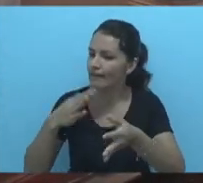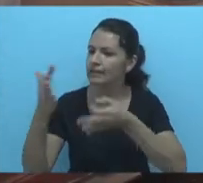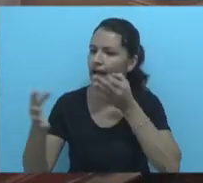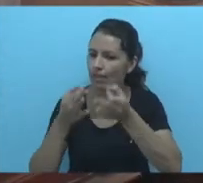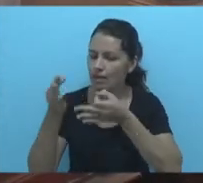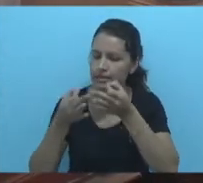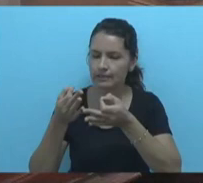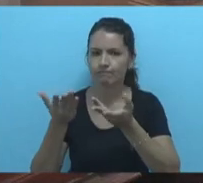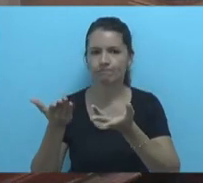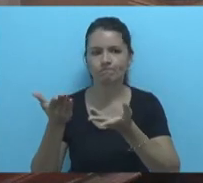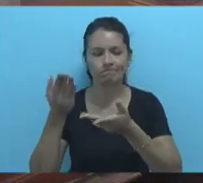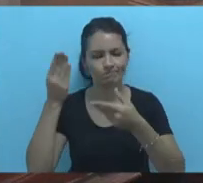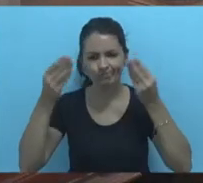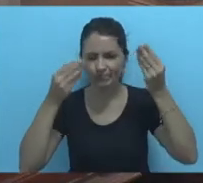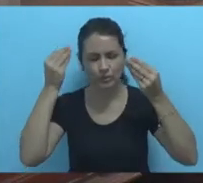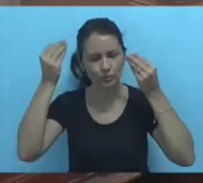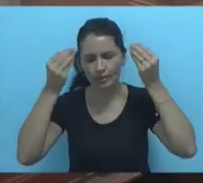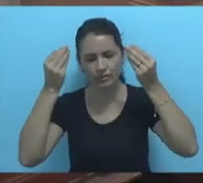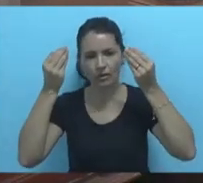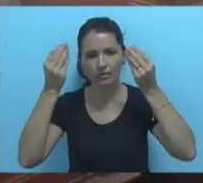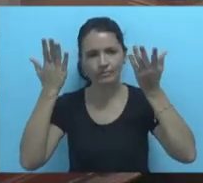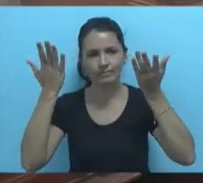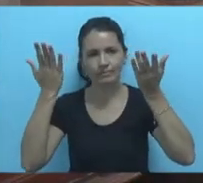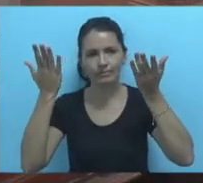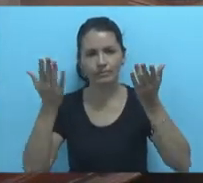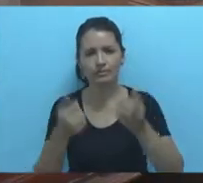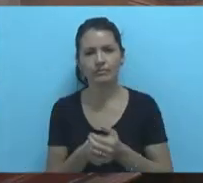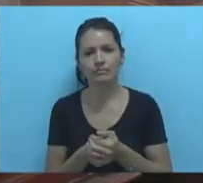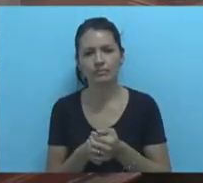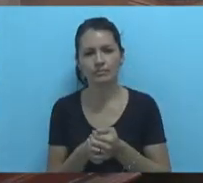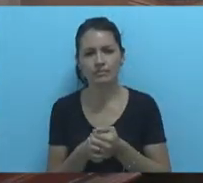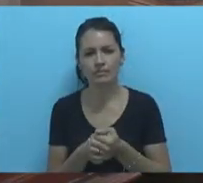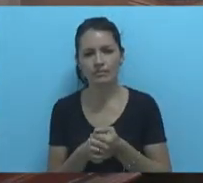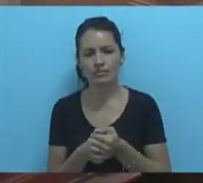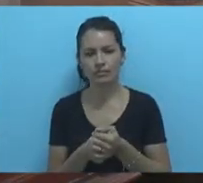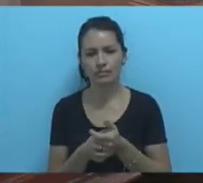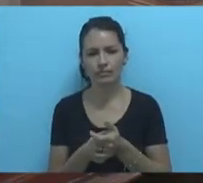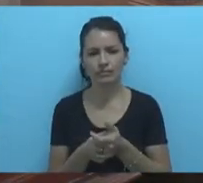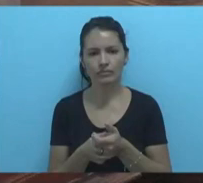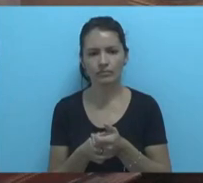preocupación, y lo quiero expresar también en este momento, vemos una agenda todavía